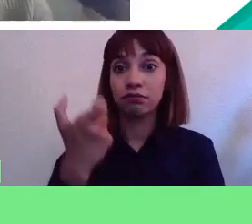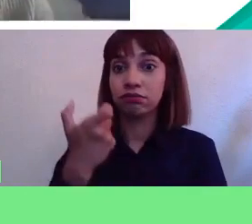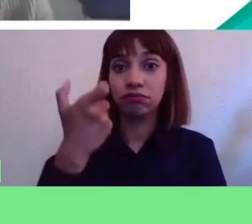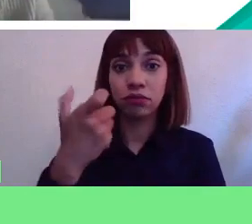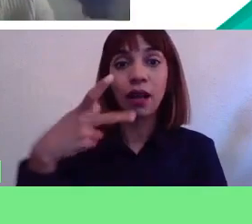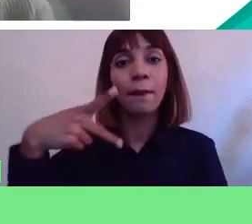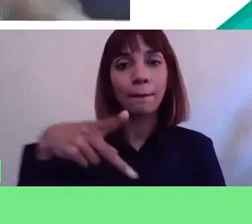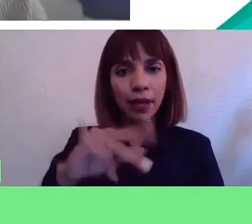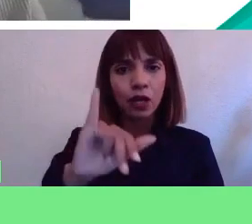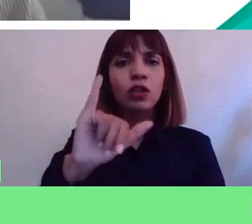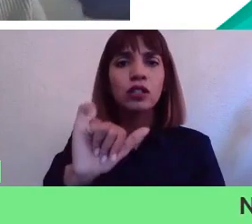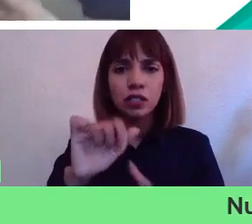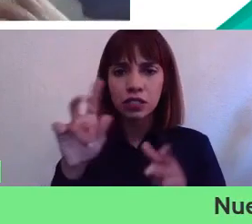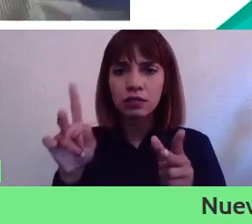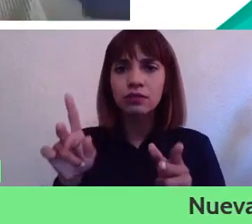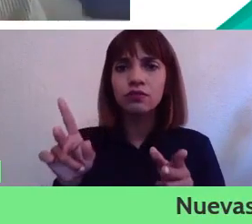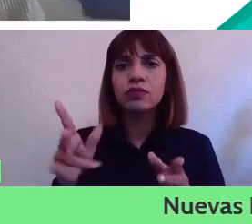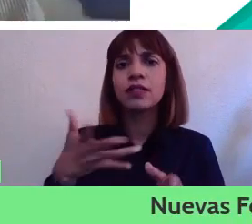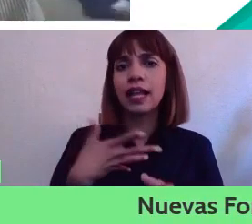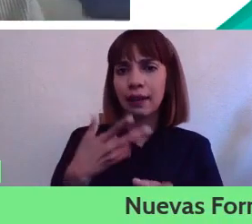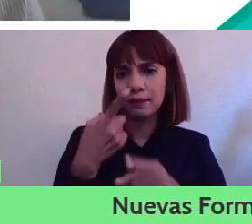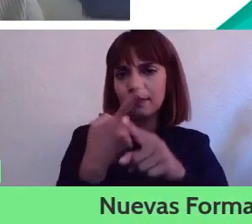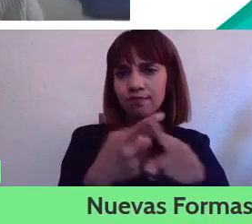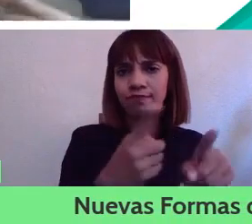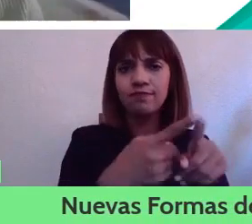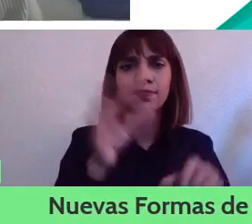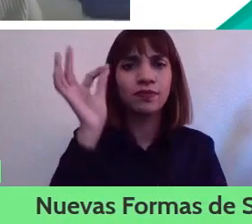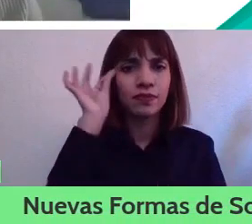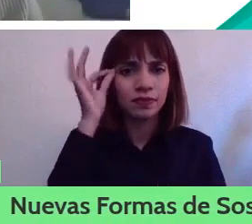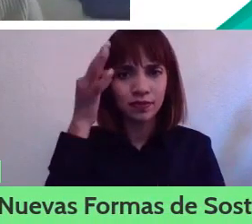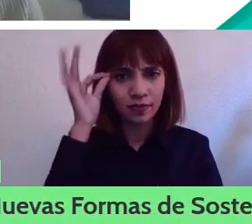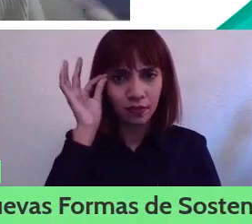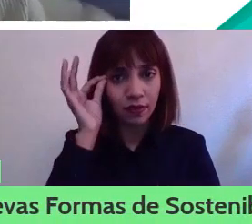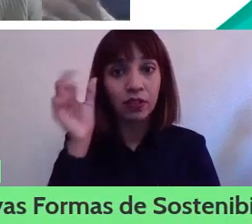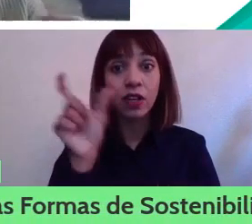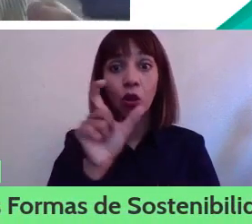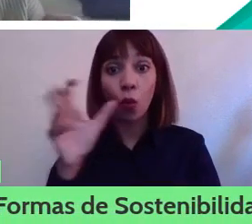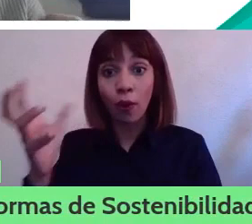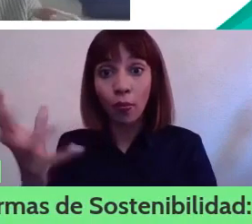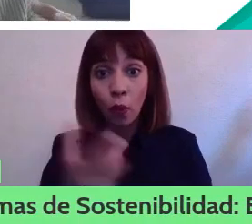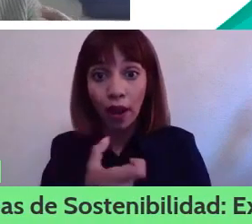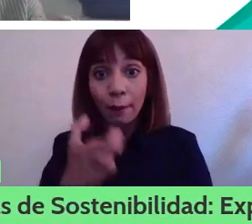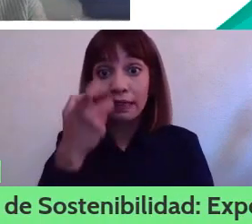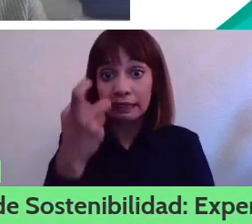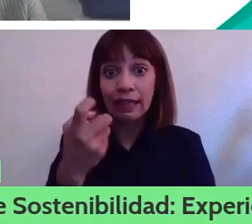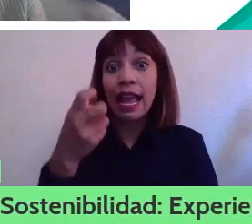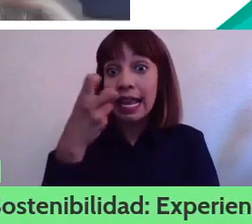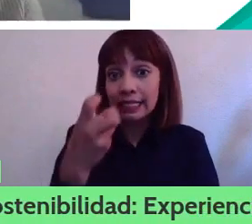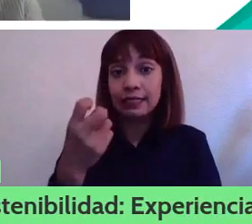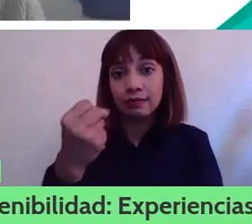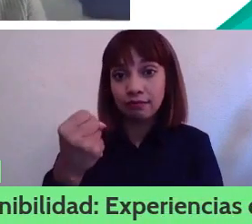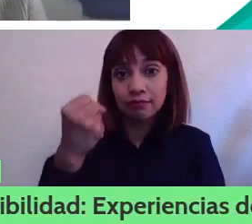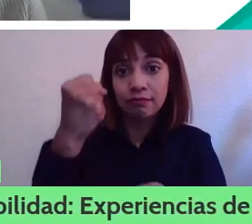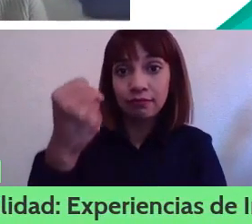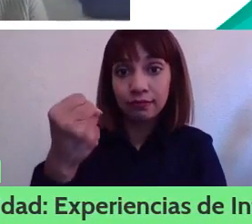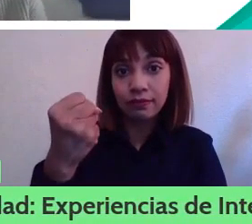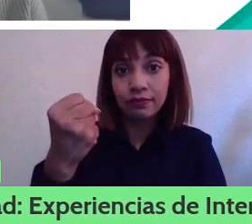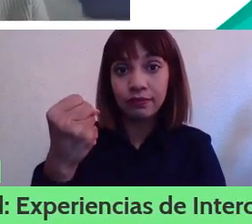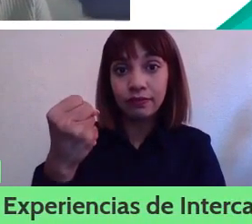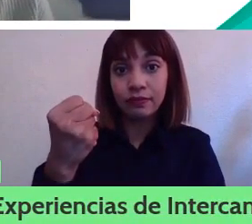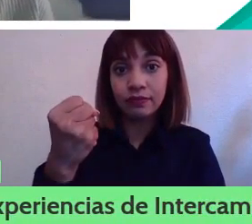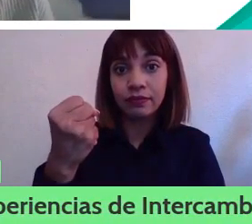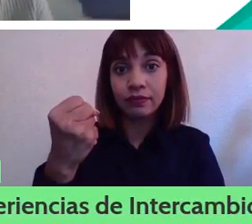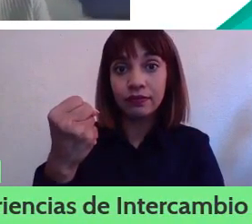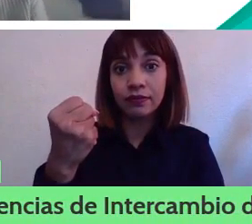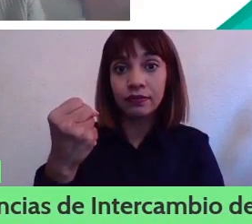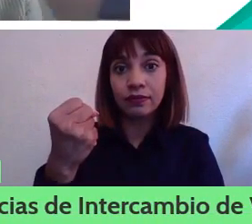sí vendemos servicios, cobramos por ello y tenemos un excedente que es una ganancia. Esa ganancia, lo que está escrito en nuestro estatuto, es